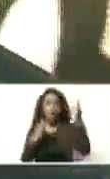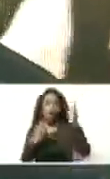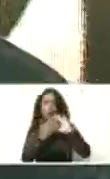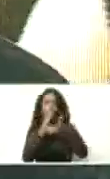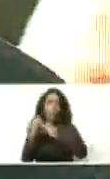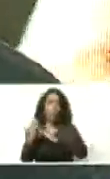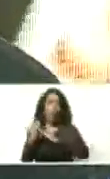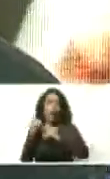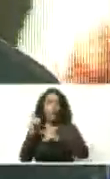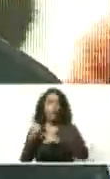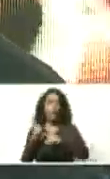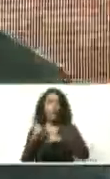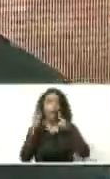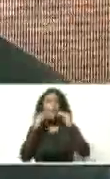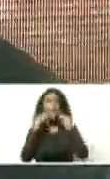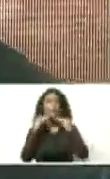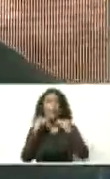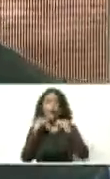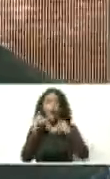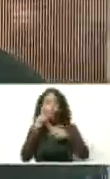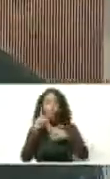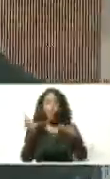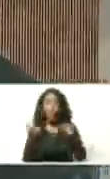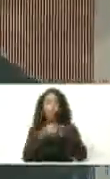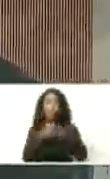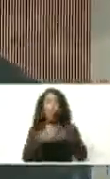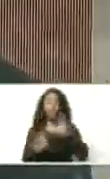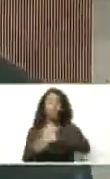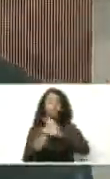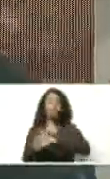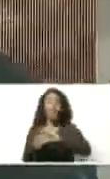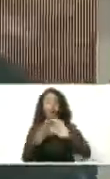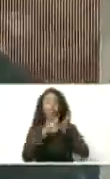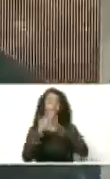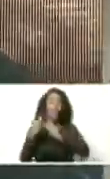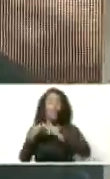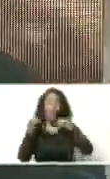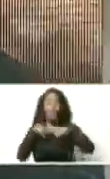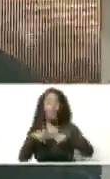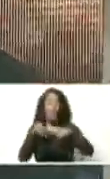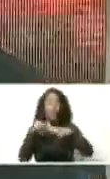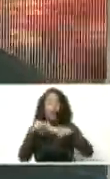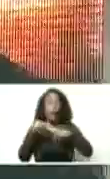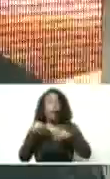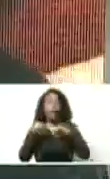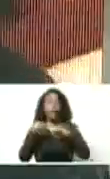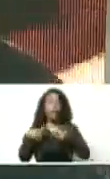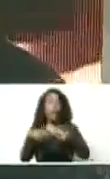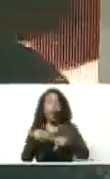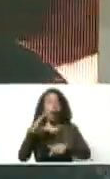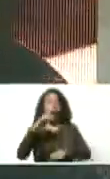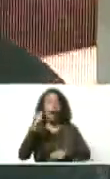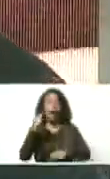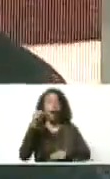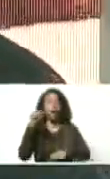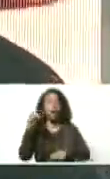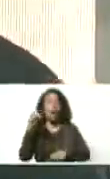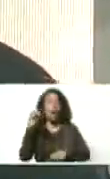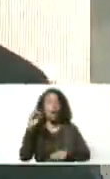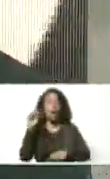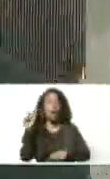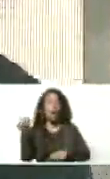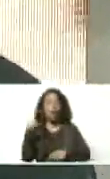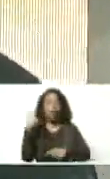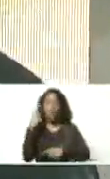Fíjese esta experiencia con un colectivo social comunitario aquí en el sector central Cañada. Colectivo Alexis Vive no solamente